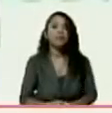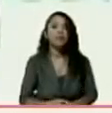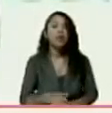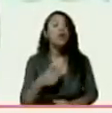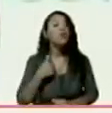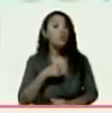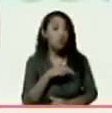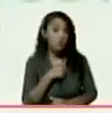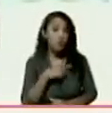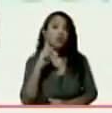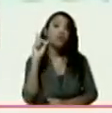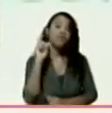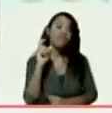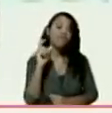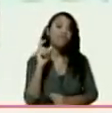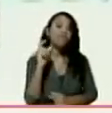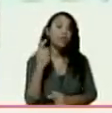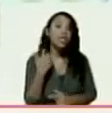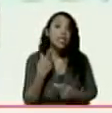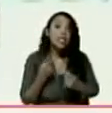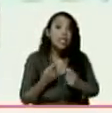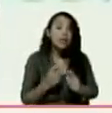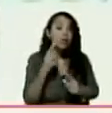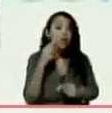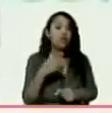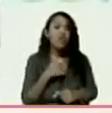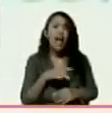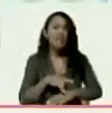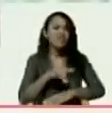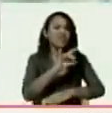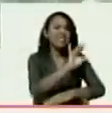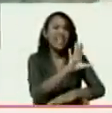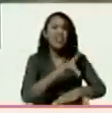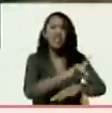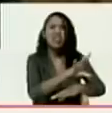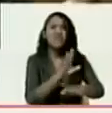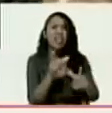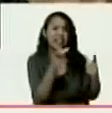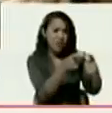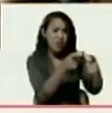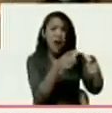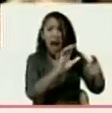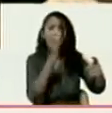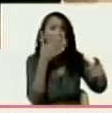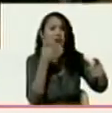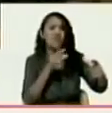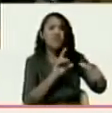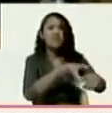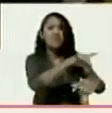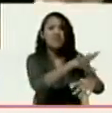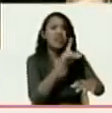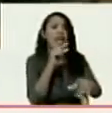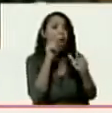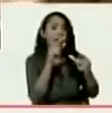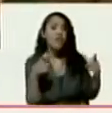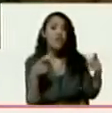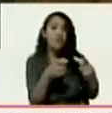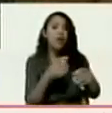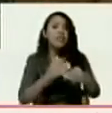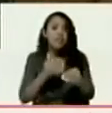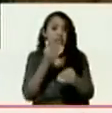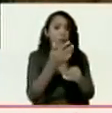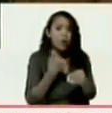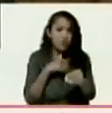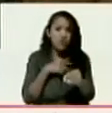Nosotros inclusive, no, déjalo quieto, no vamos a entrar ahí para... Le decía yo a los compañeros que ellos sesionen, después entramos